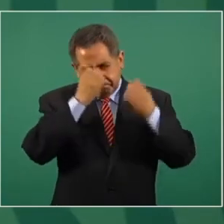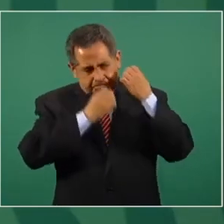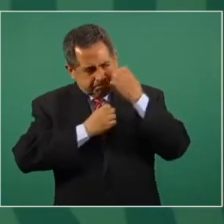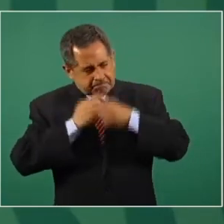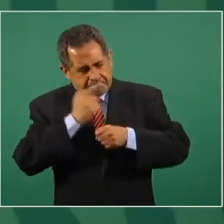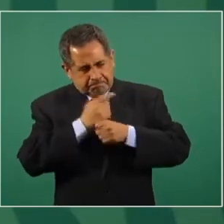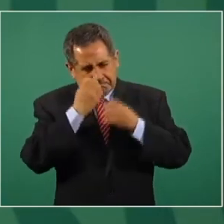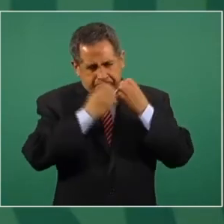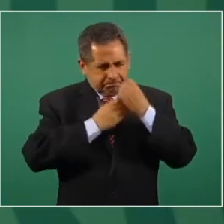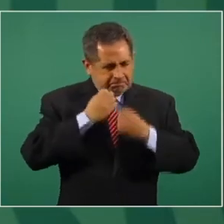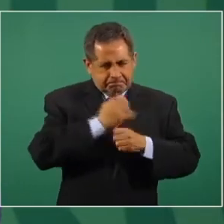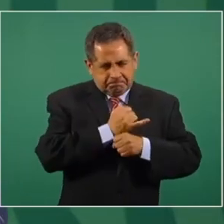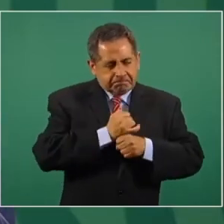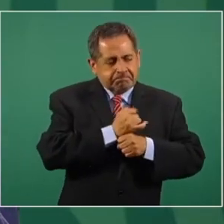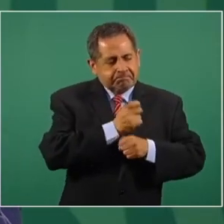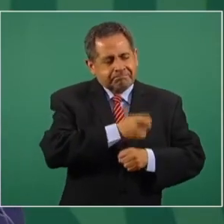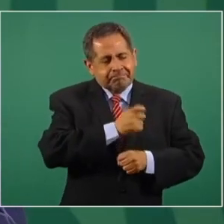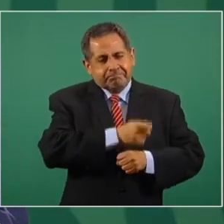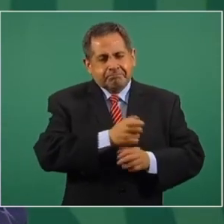Entonces,